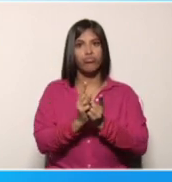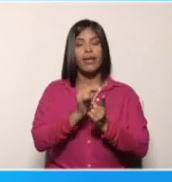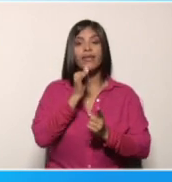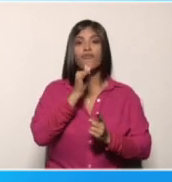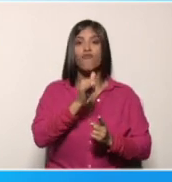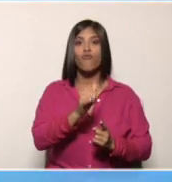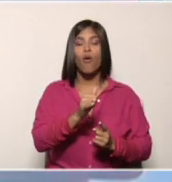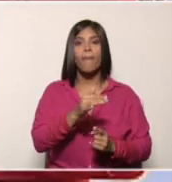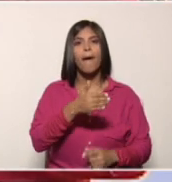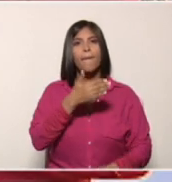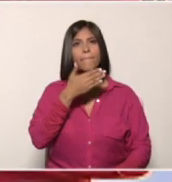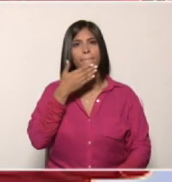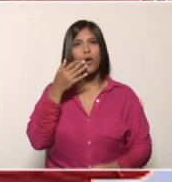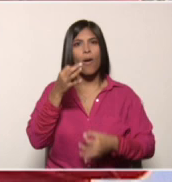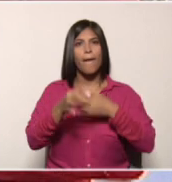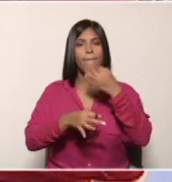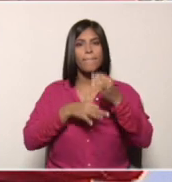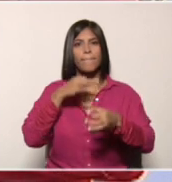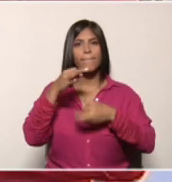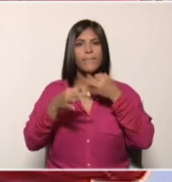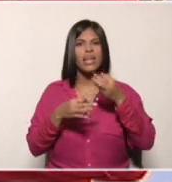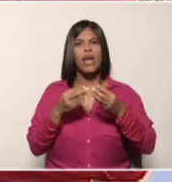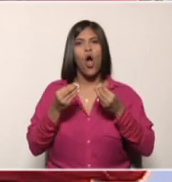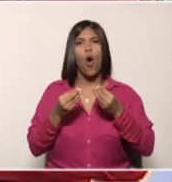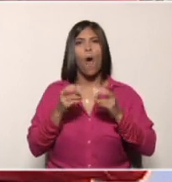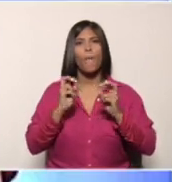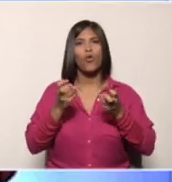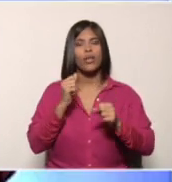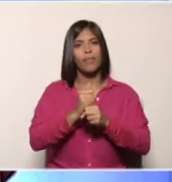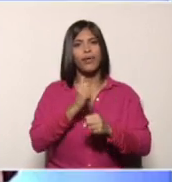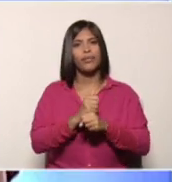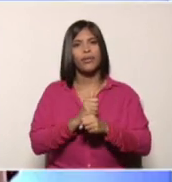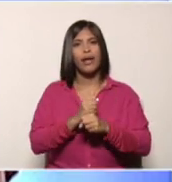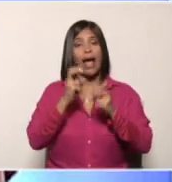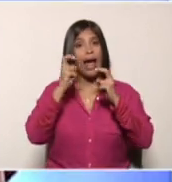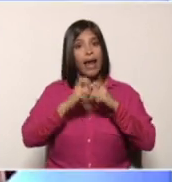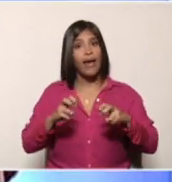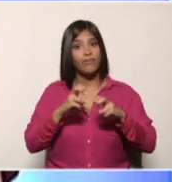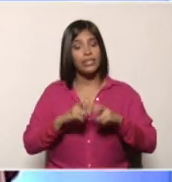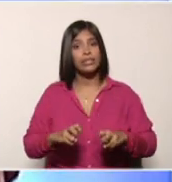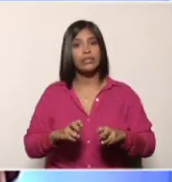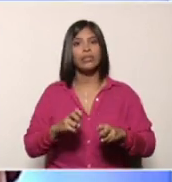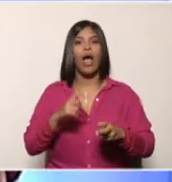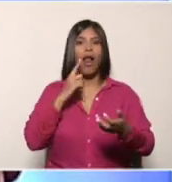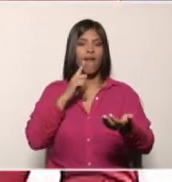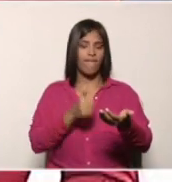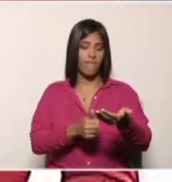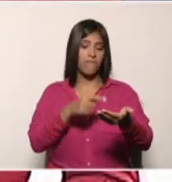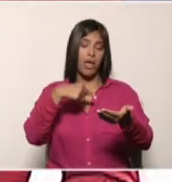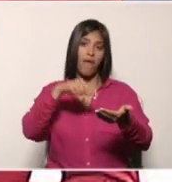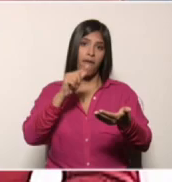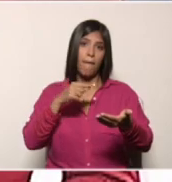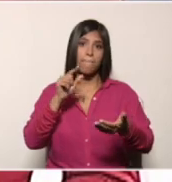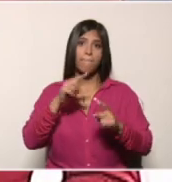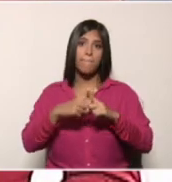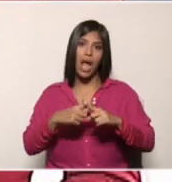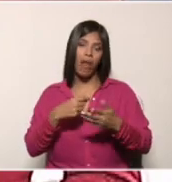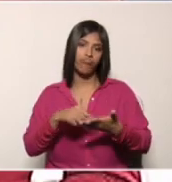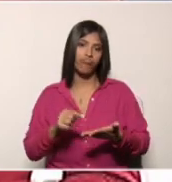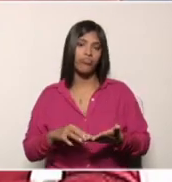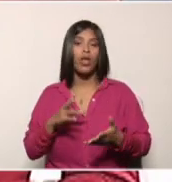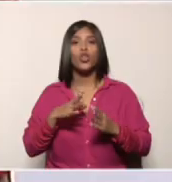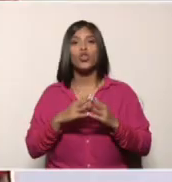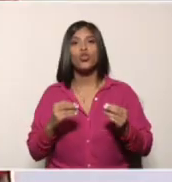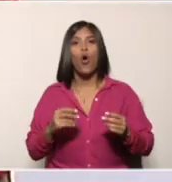información que mejor explique el tema del cual estamos trabajando, también revisar y corregir y finalmente ya organizar y estructurar lo